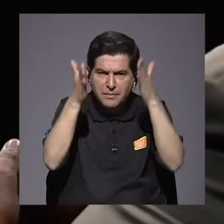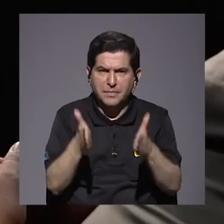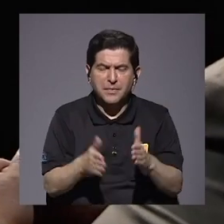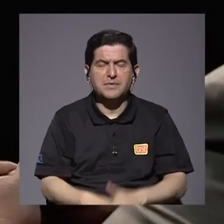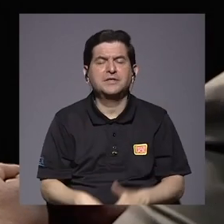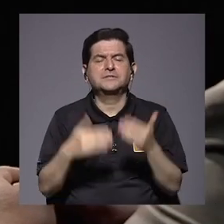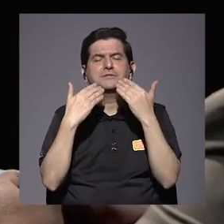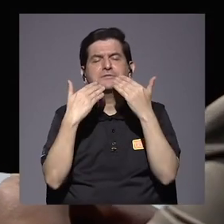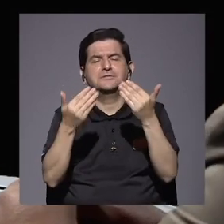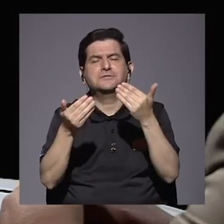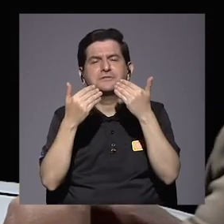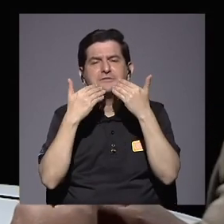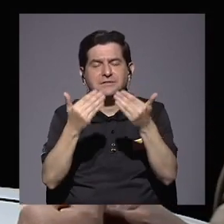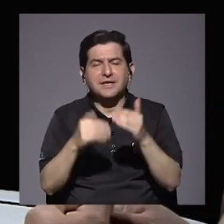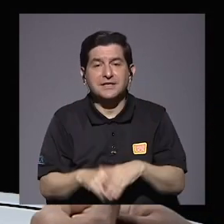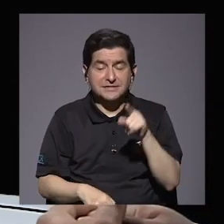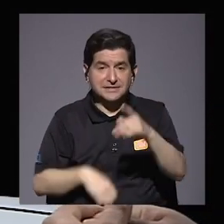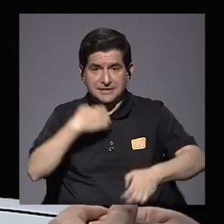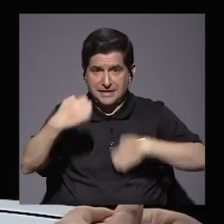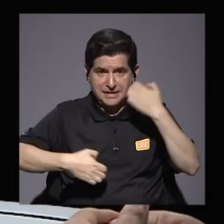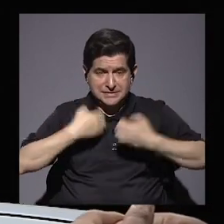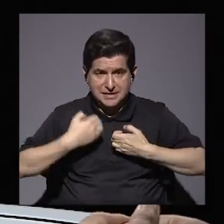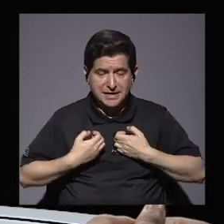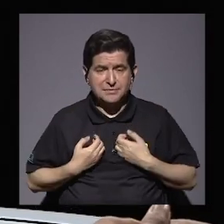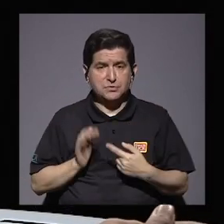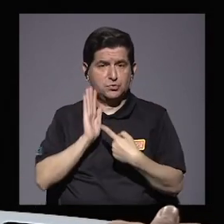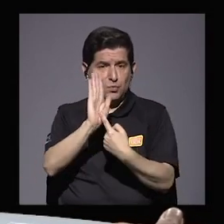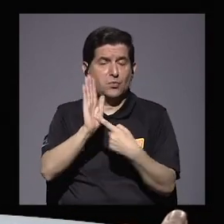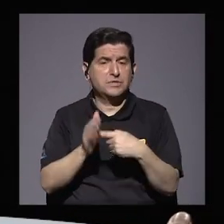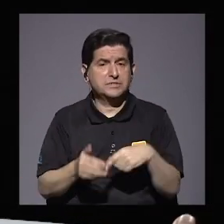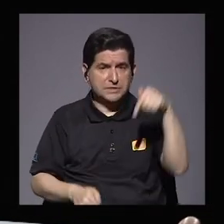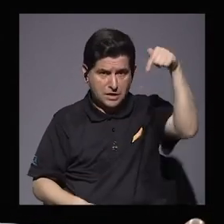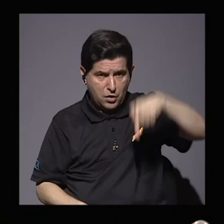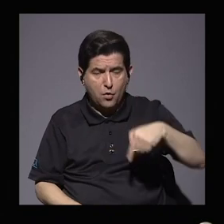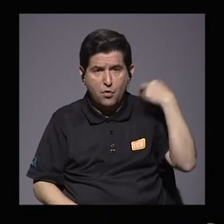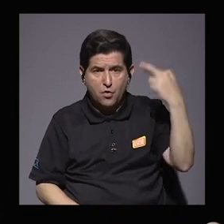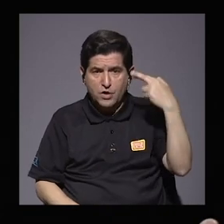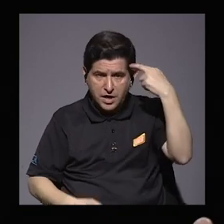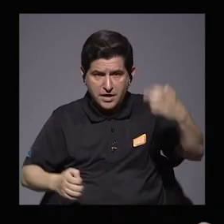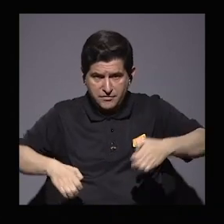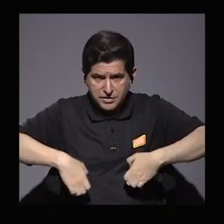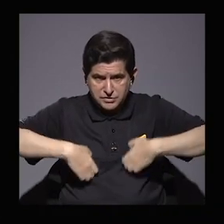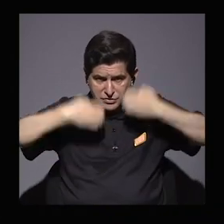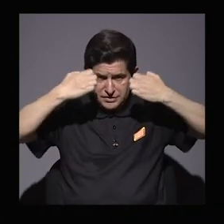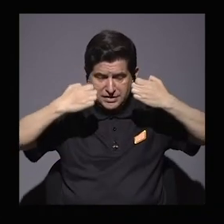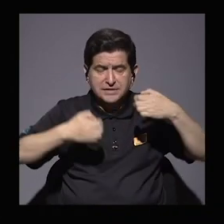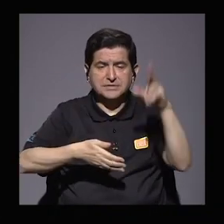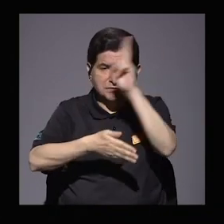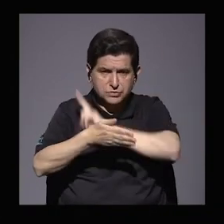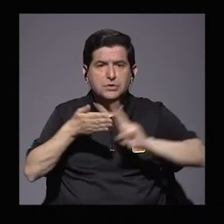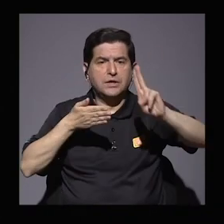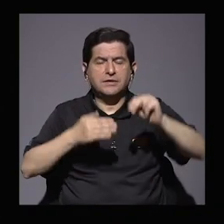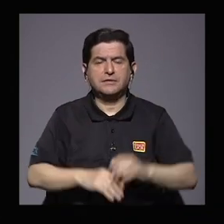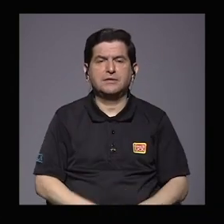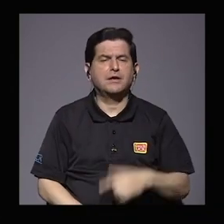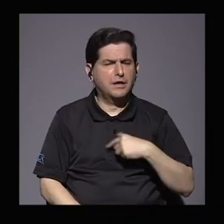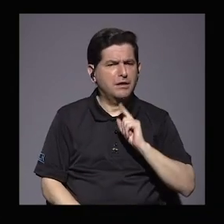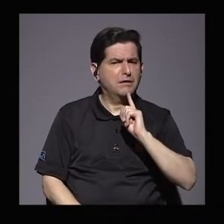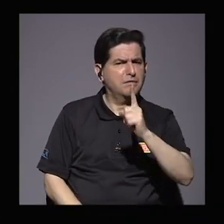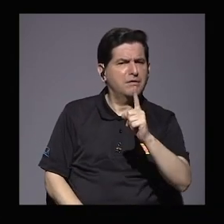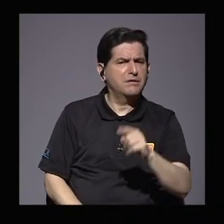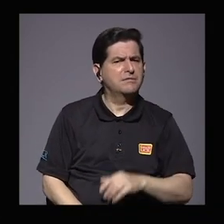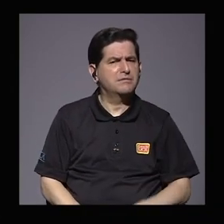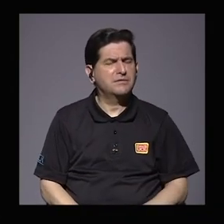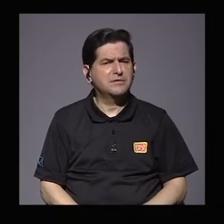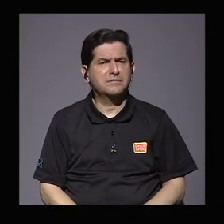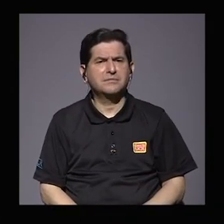estudiantado, agradecemos mucho ese tono emocional que usted le está dando hoy a la razón de ser de la universidad. Y se lo digo